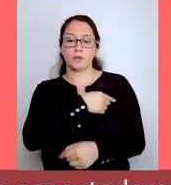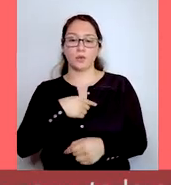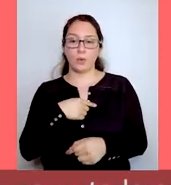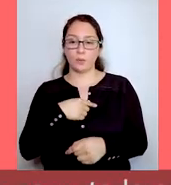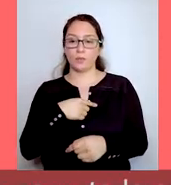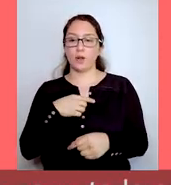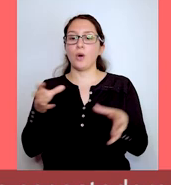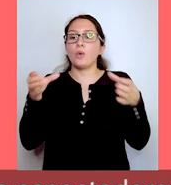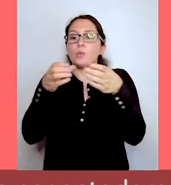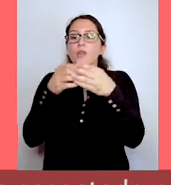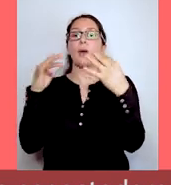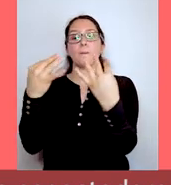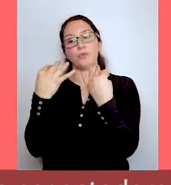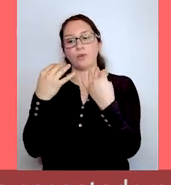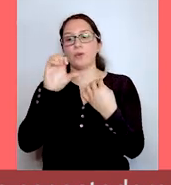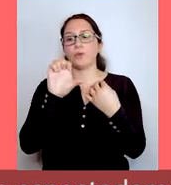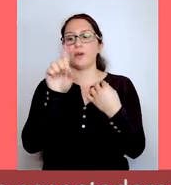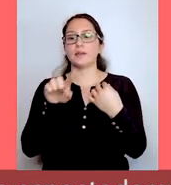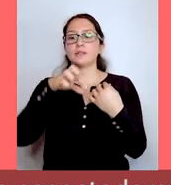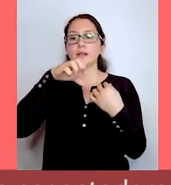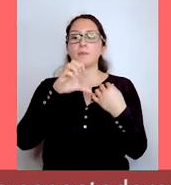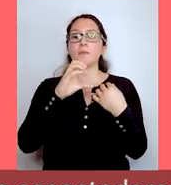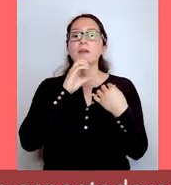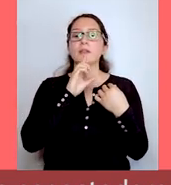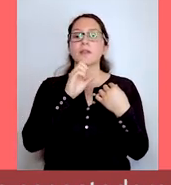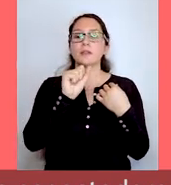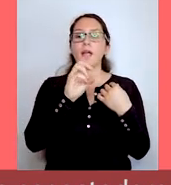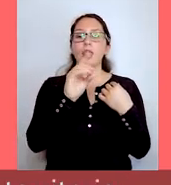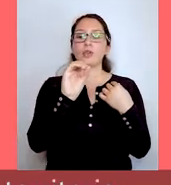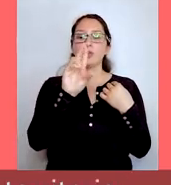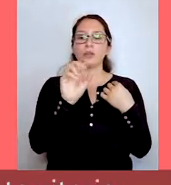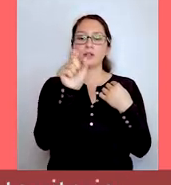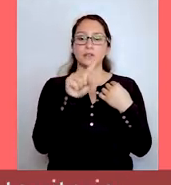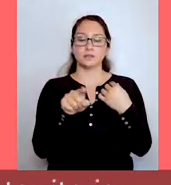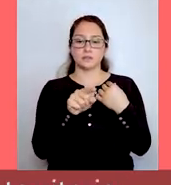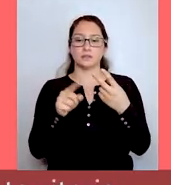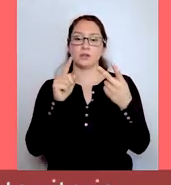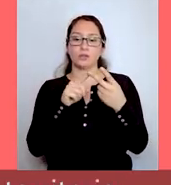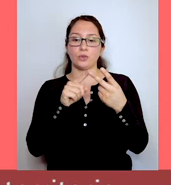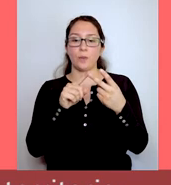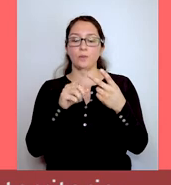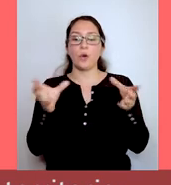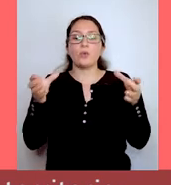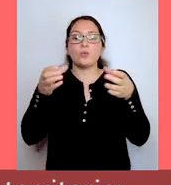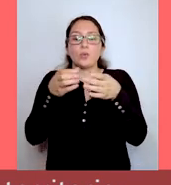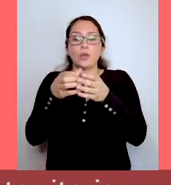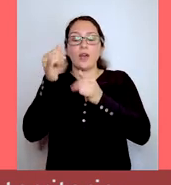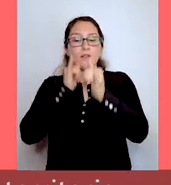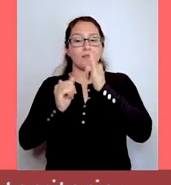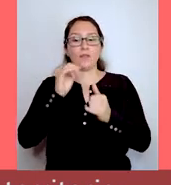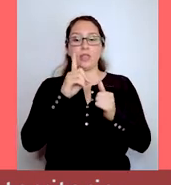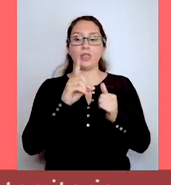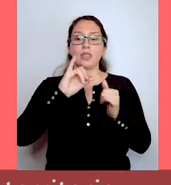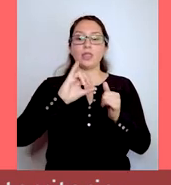se conocen como comunidades de públicos o comunidades de espectadores. Por otra parte, las comunidades virtuales o